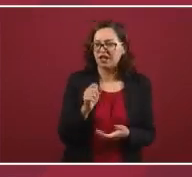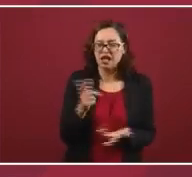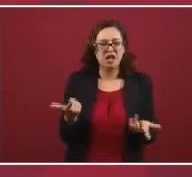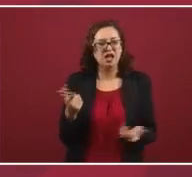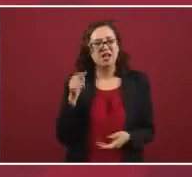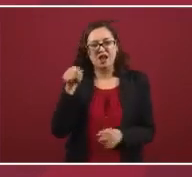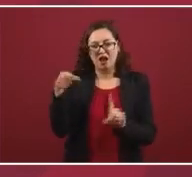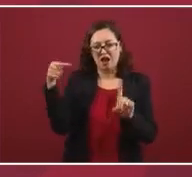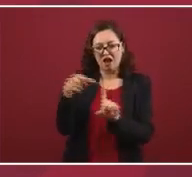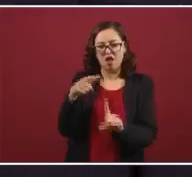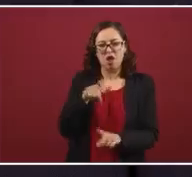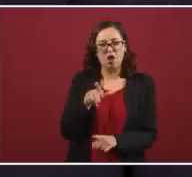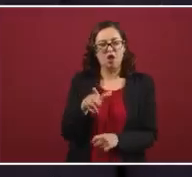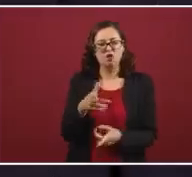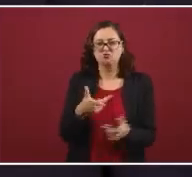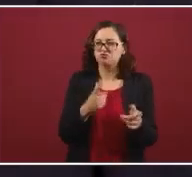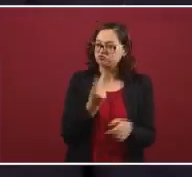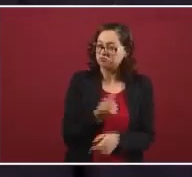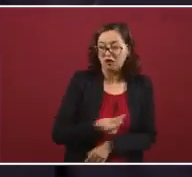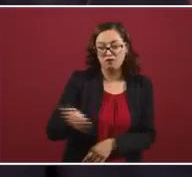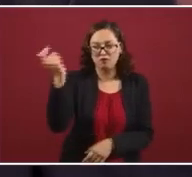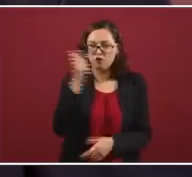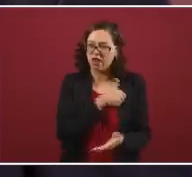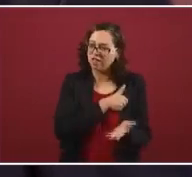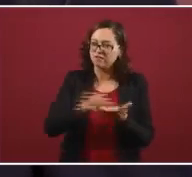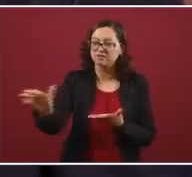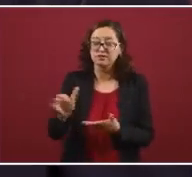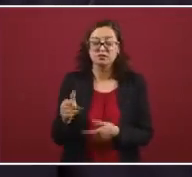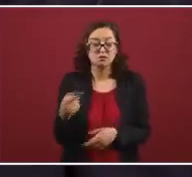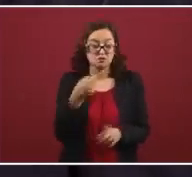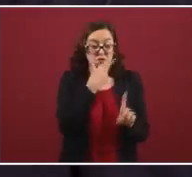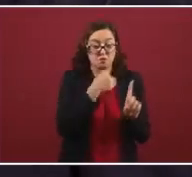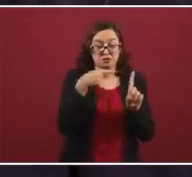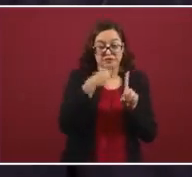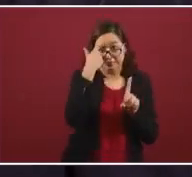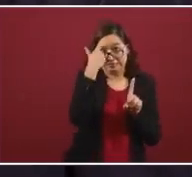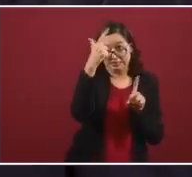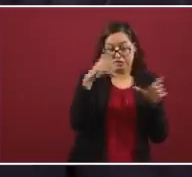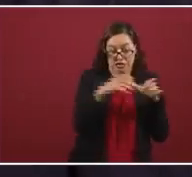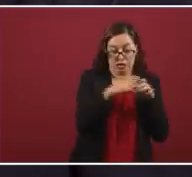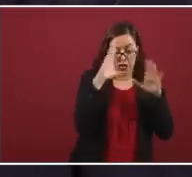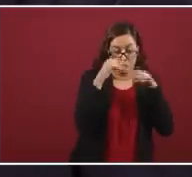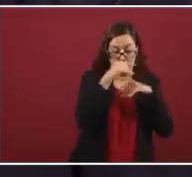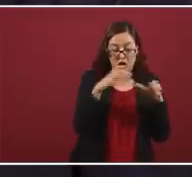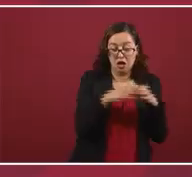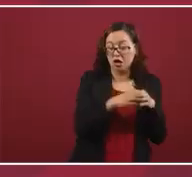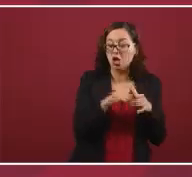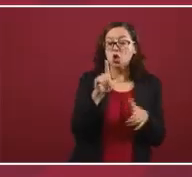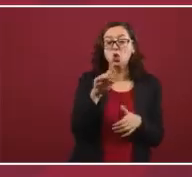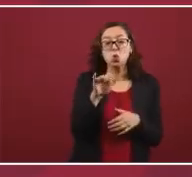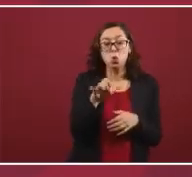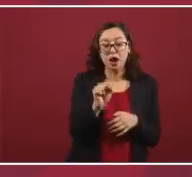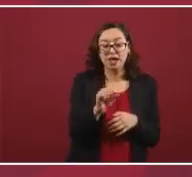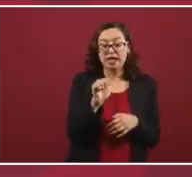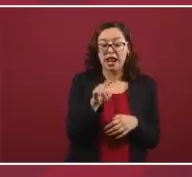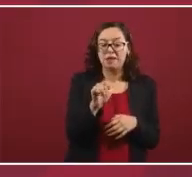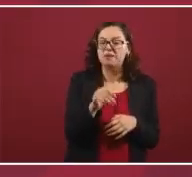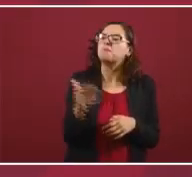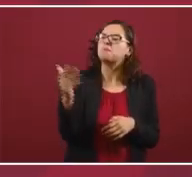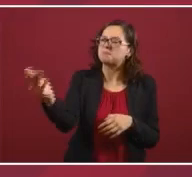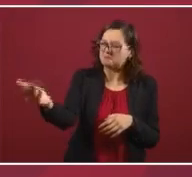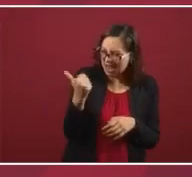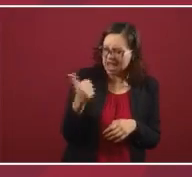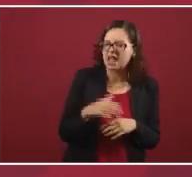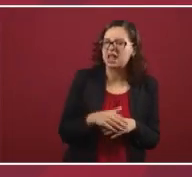de los conservadores, Lucas Alamán, le escribe diciendo: venga, no se preocupe,